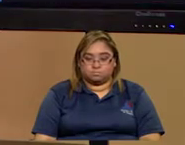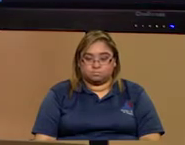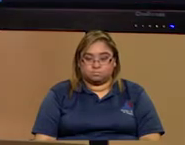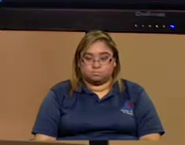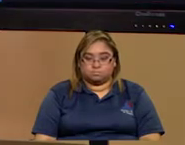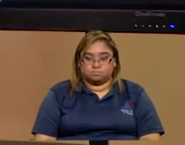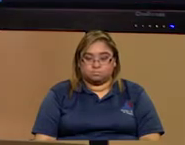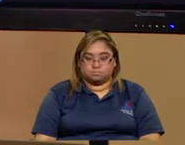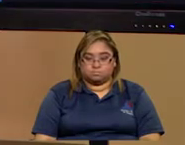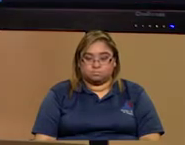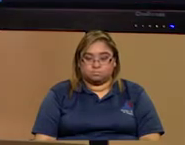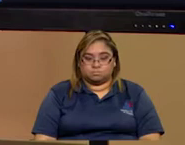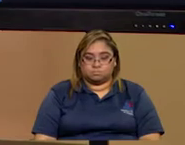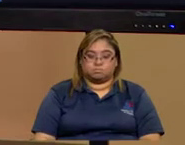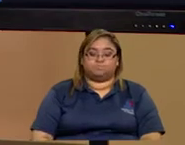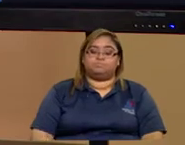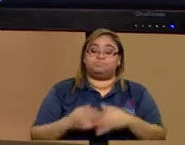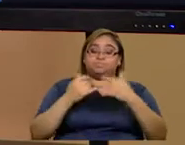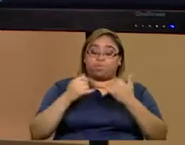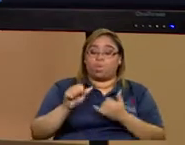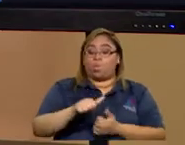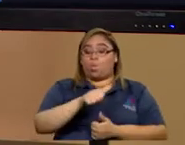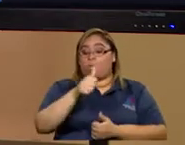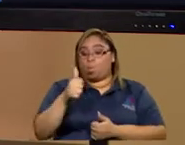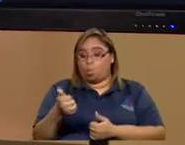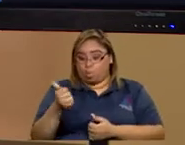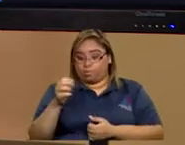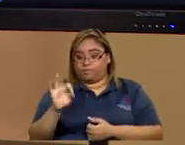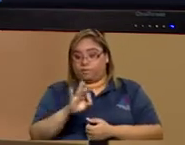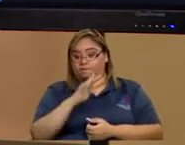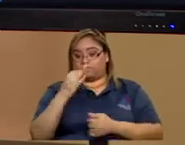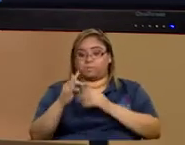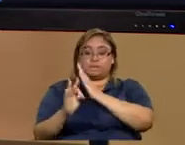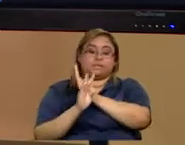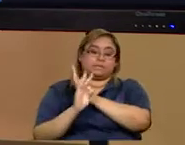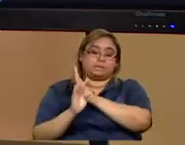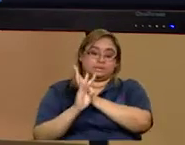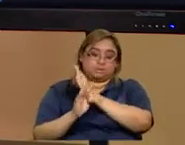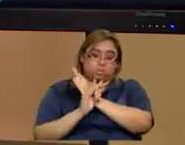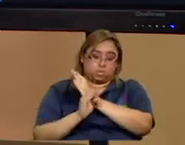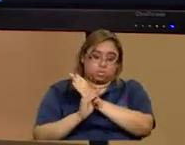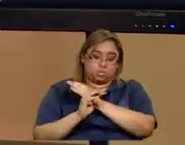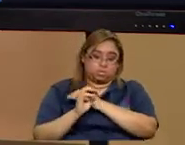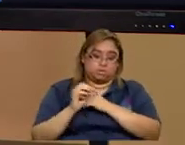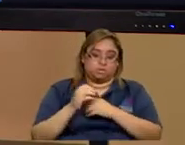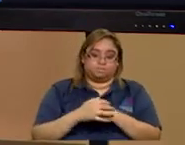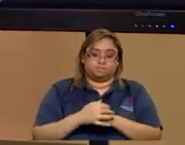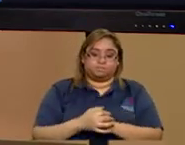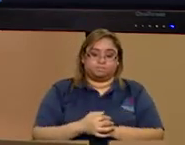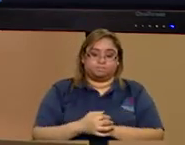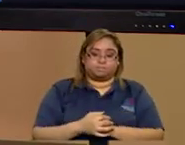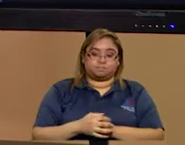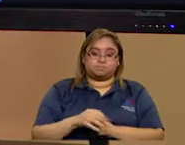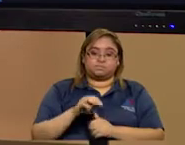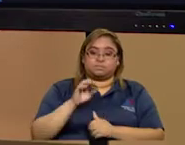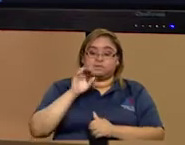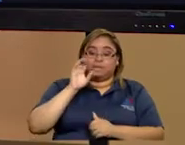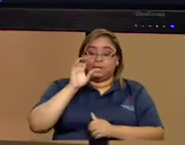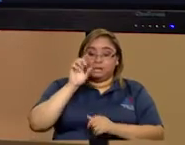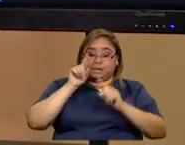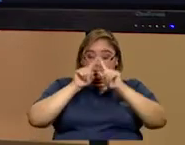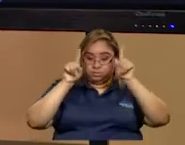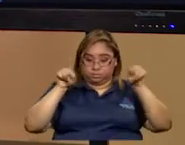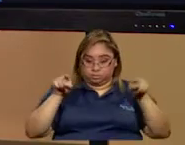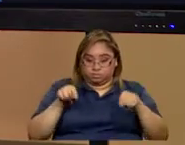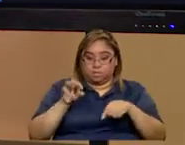Aquí vemos otro tipo de tecnología de montaje superficial. Este modelo 2R2, donde